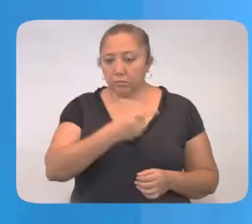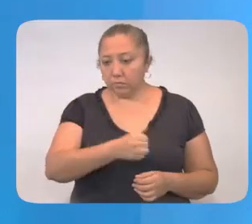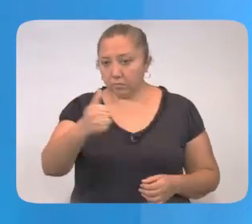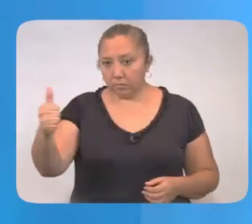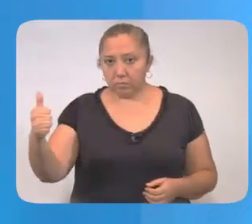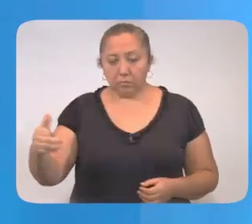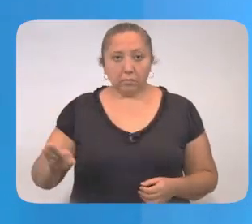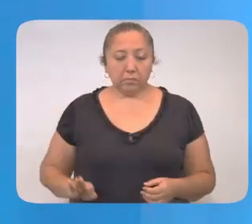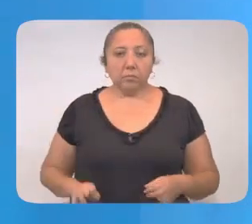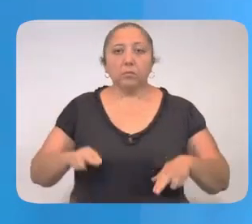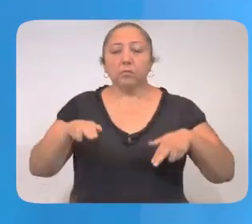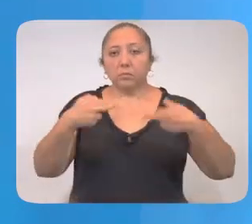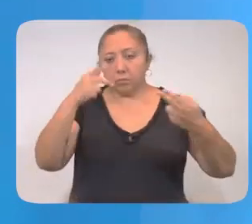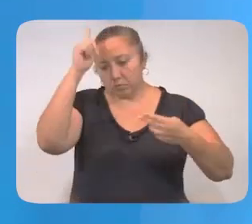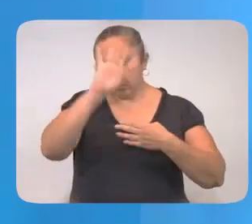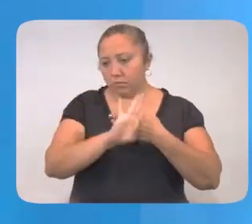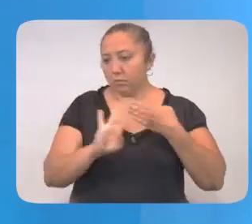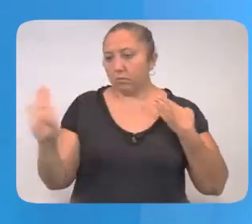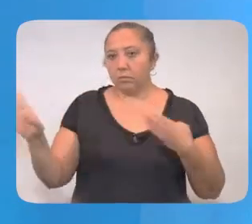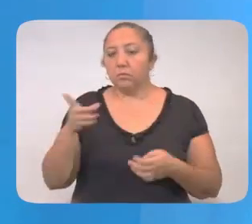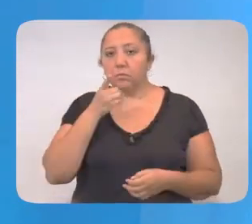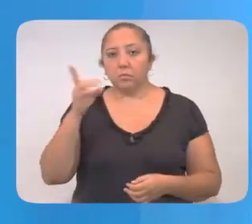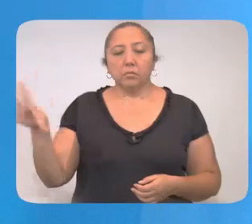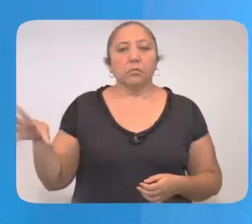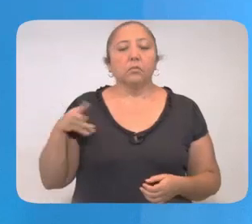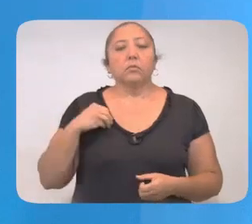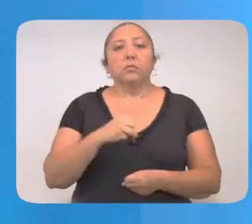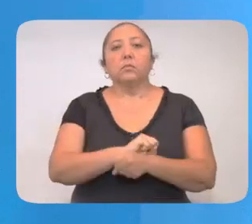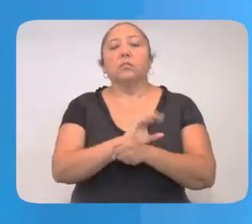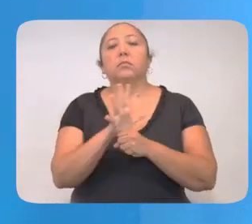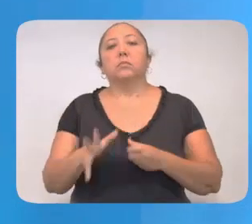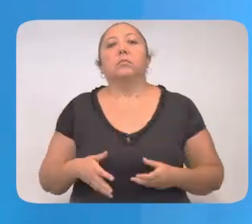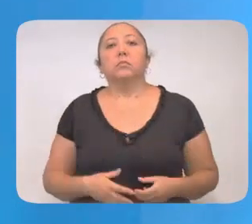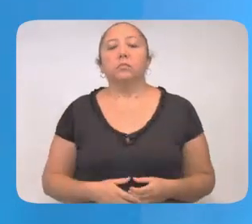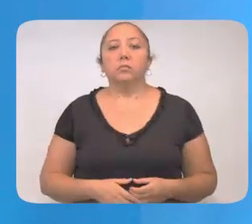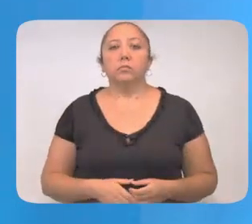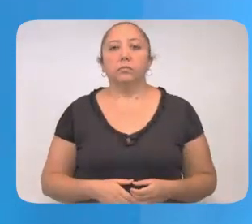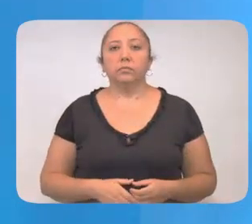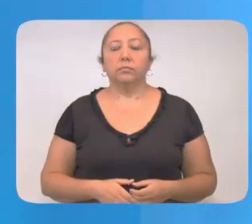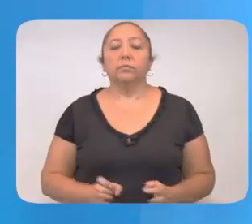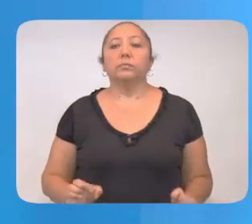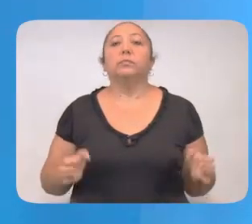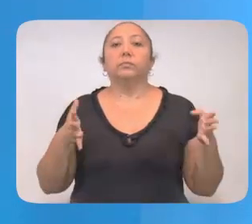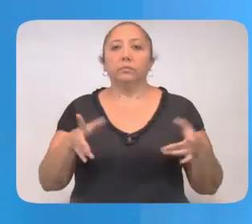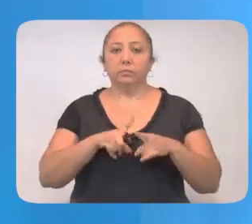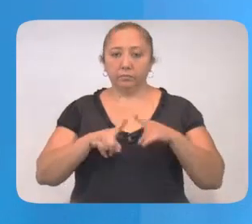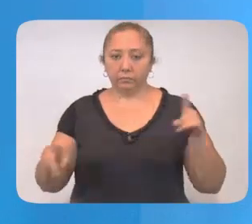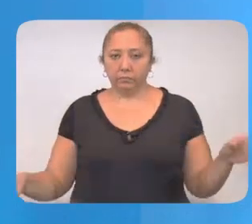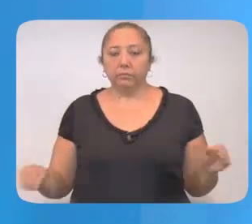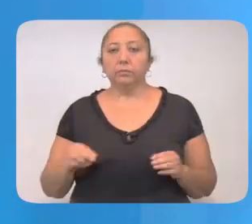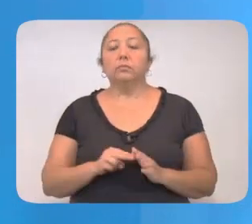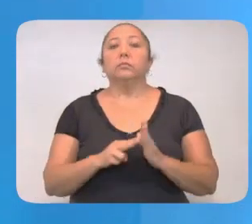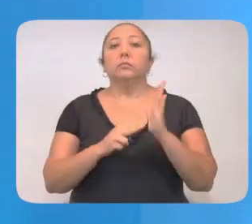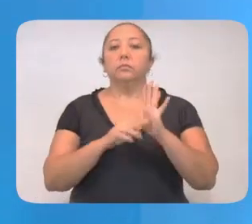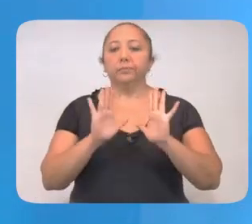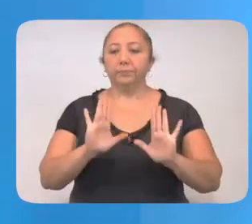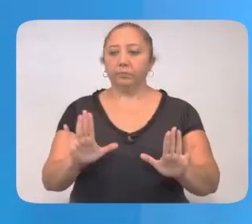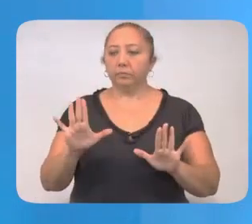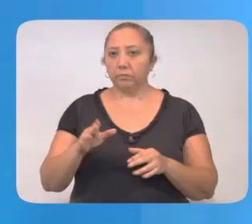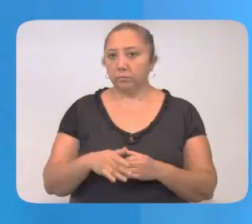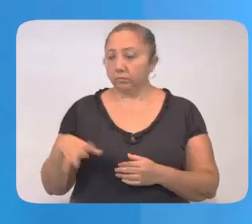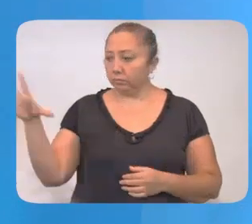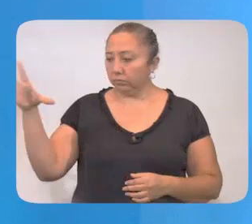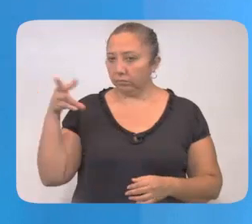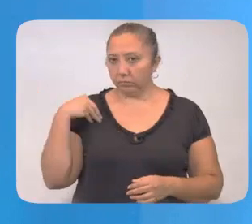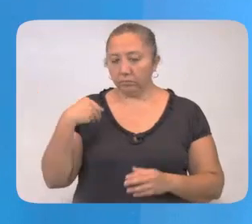cada giro comercial para prevenir y evitar contagios por coronavirus. Se han establecido diversas medidas para frenar el avance del